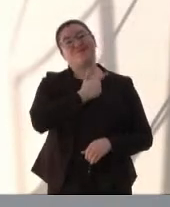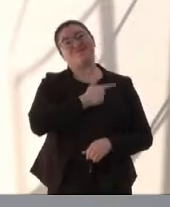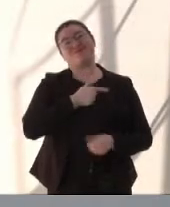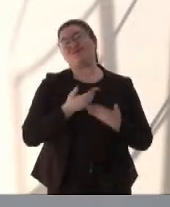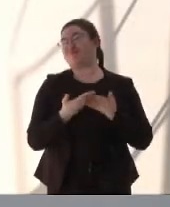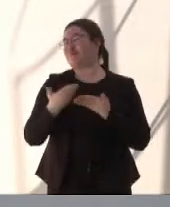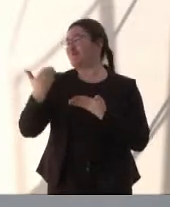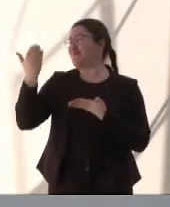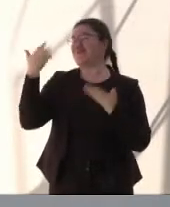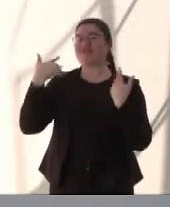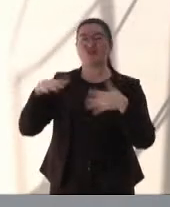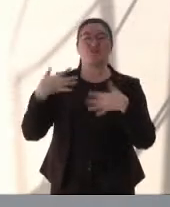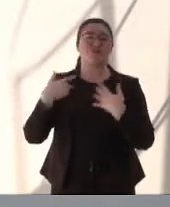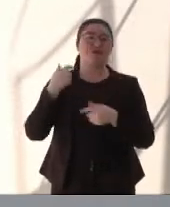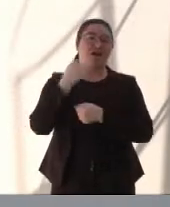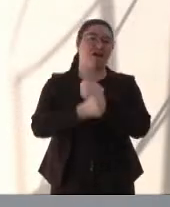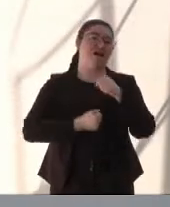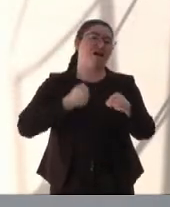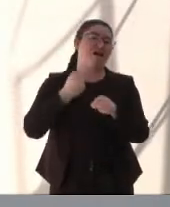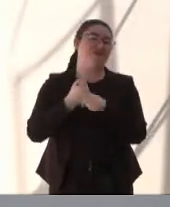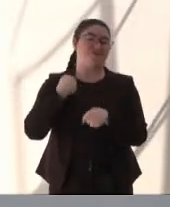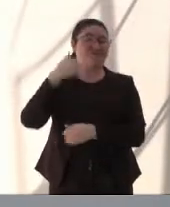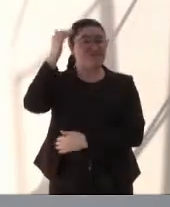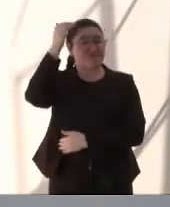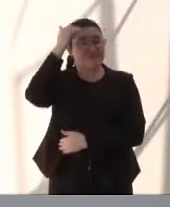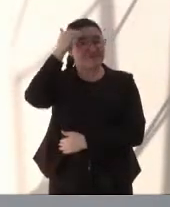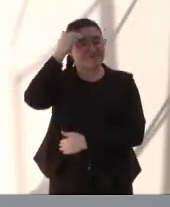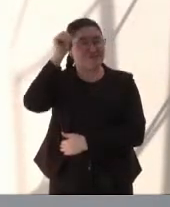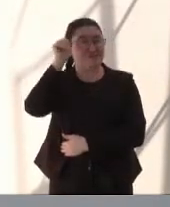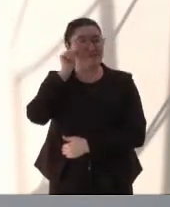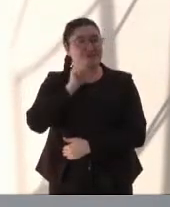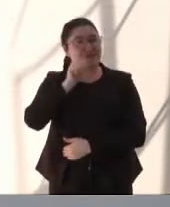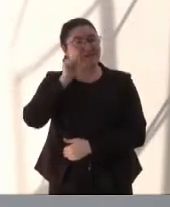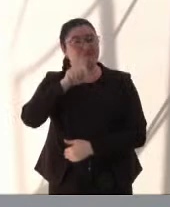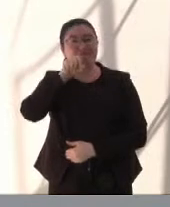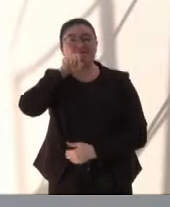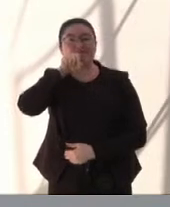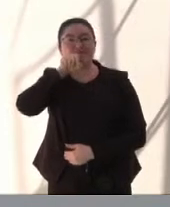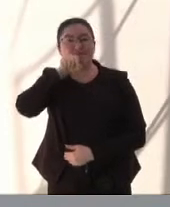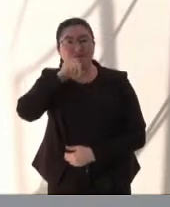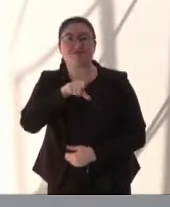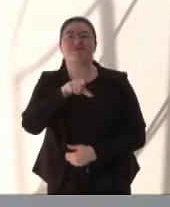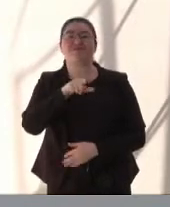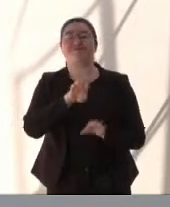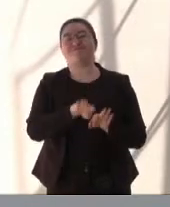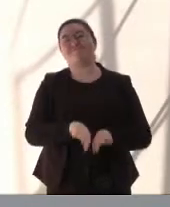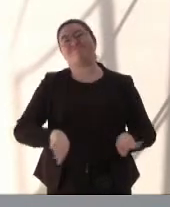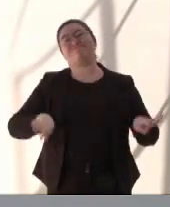conocer desde hace muchos años y quien siempre ha sido un gran promotor